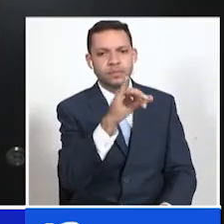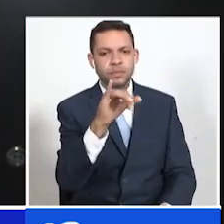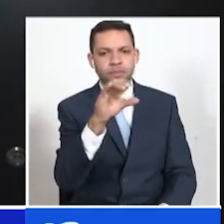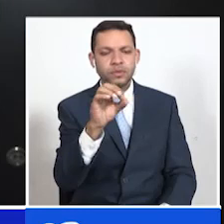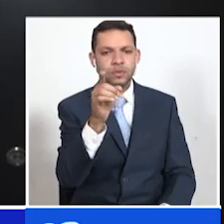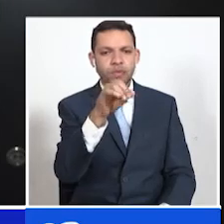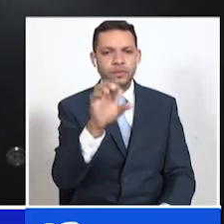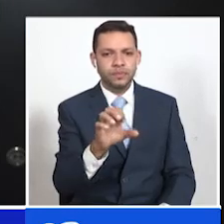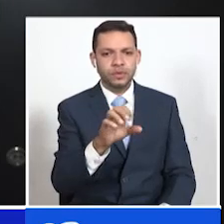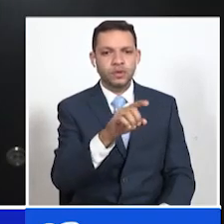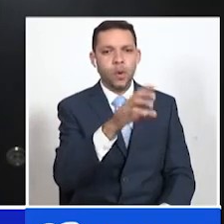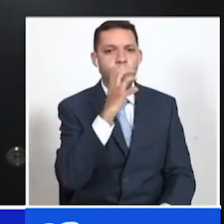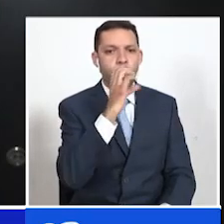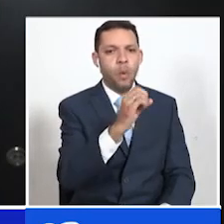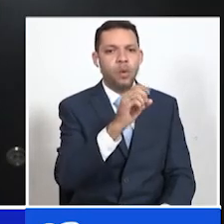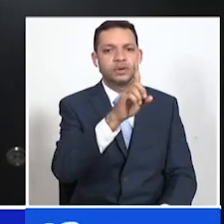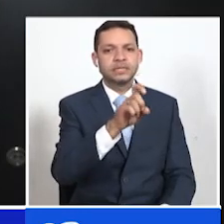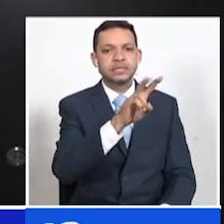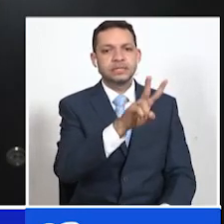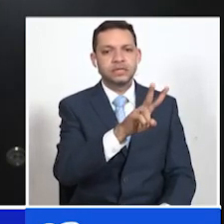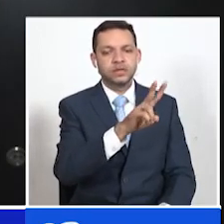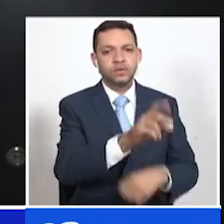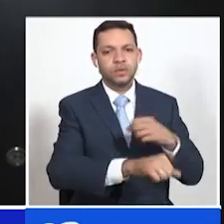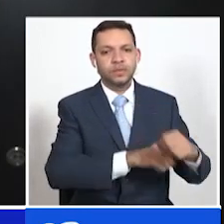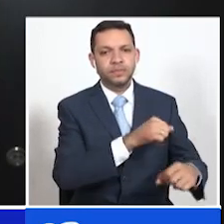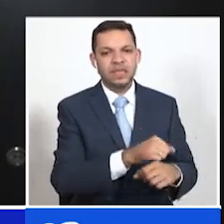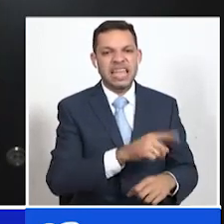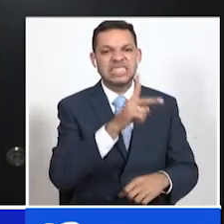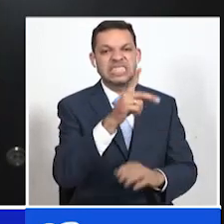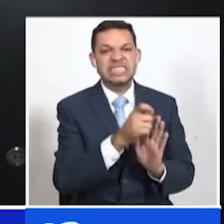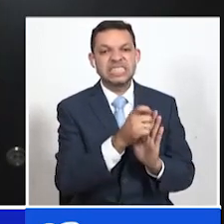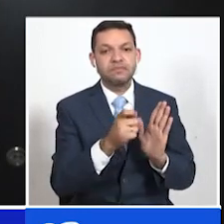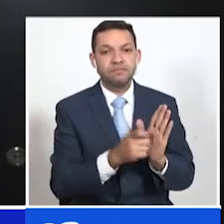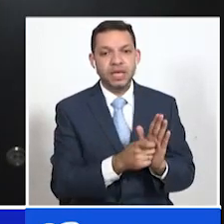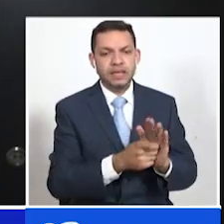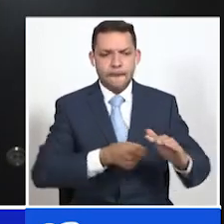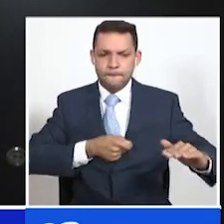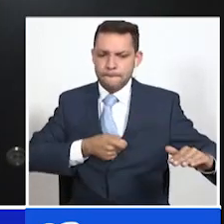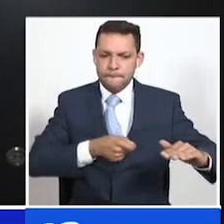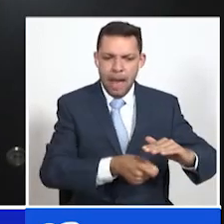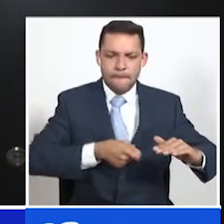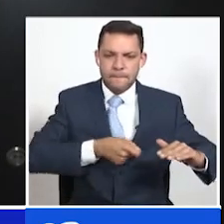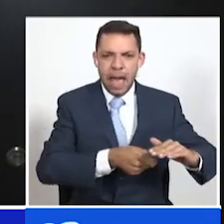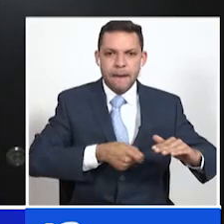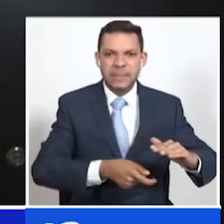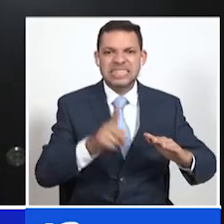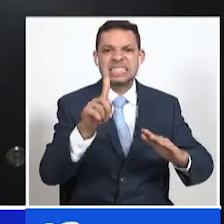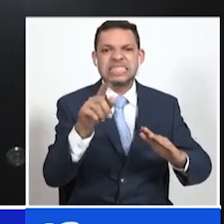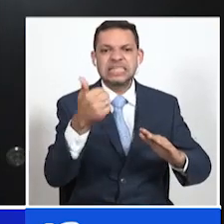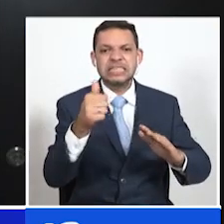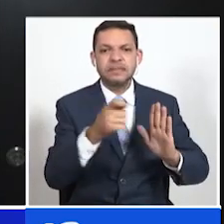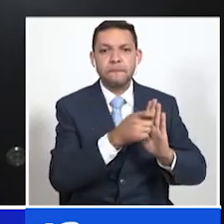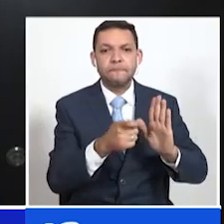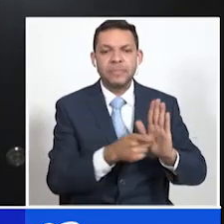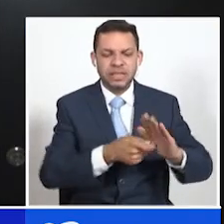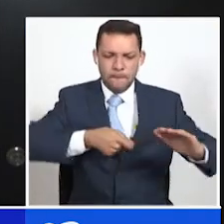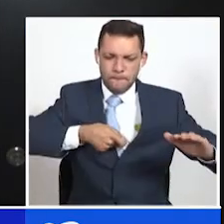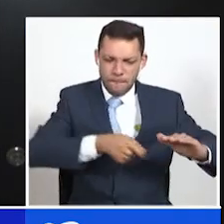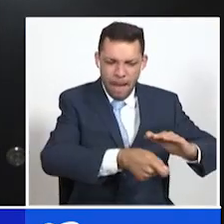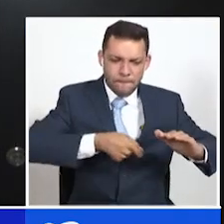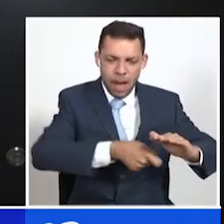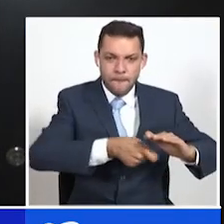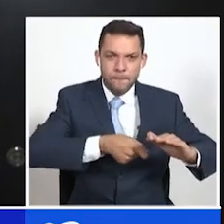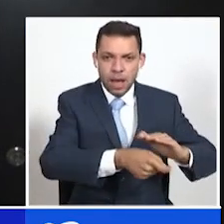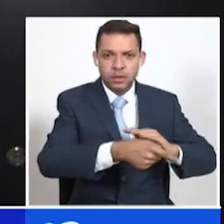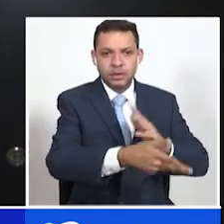unos 62 años apuñaló 10 veces a una mujer en un centro nocturno de este municipio. Las